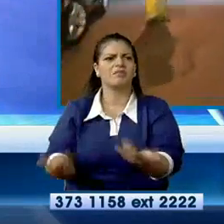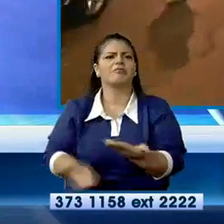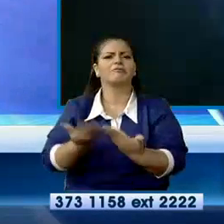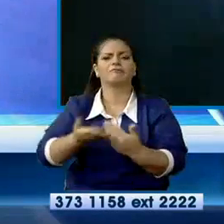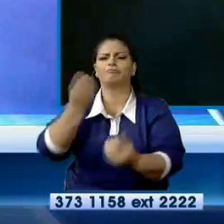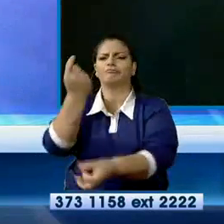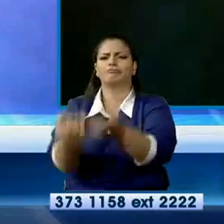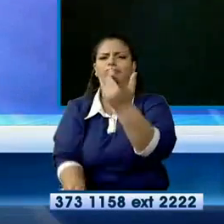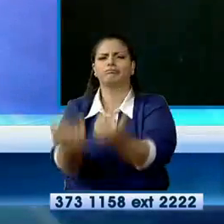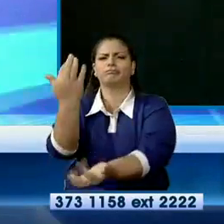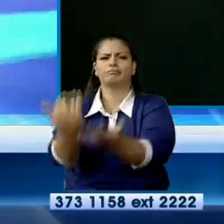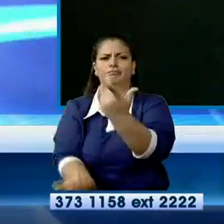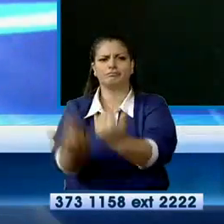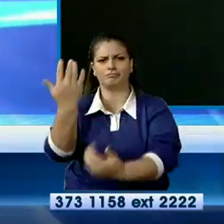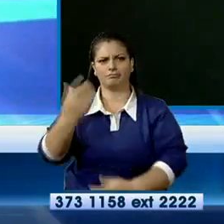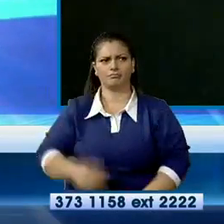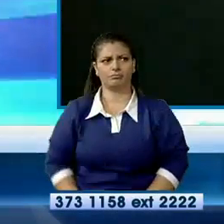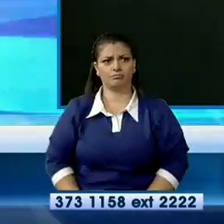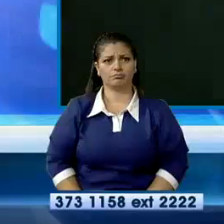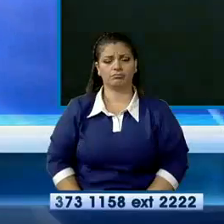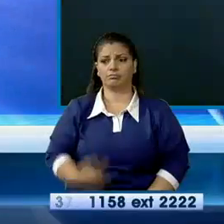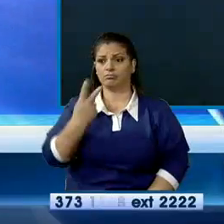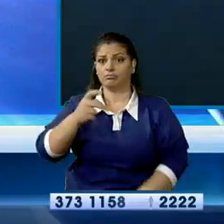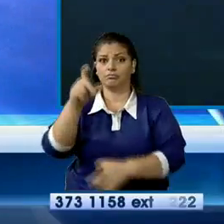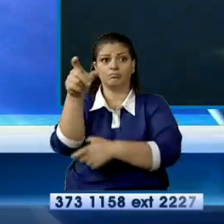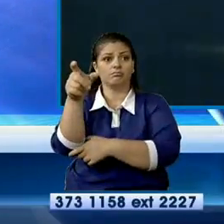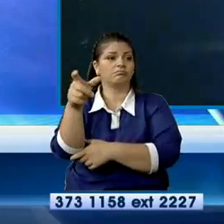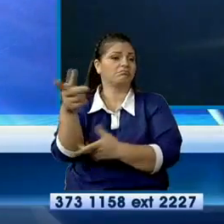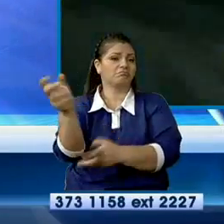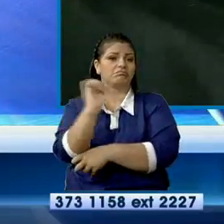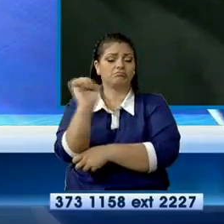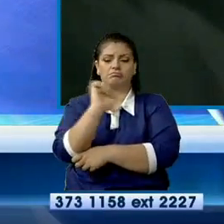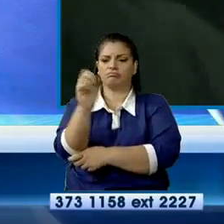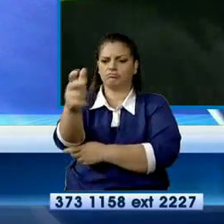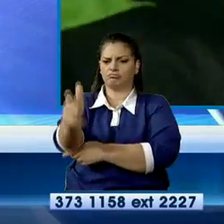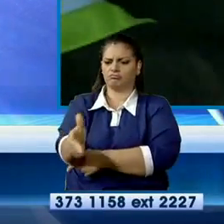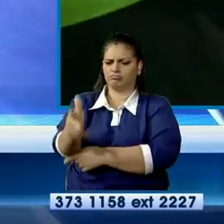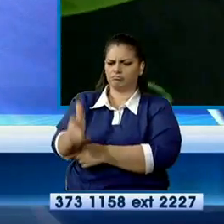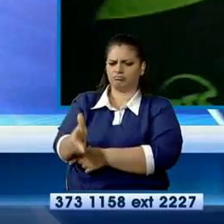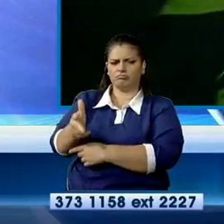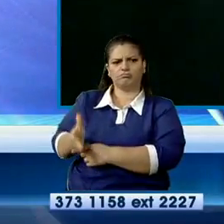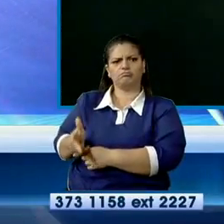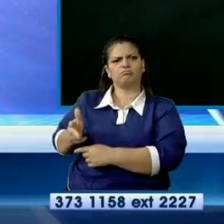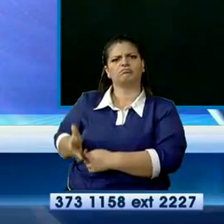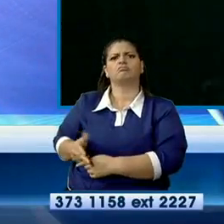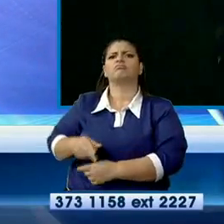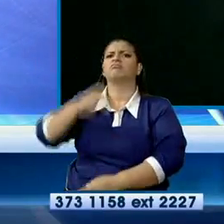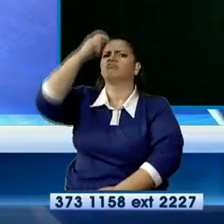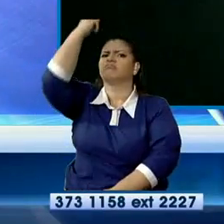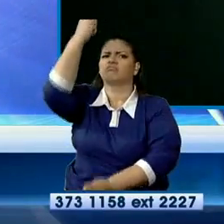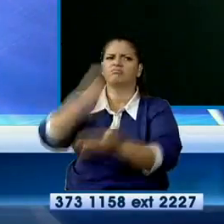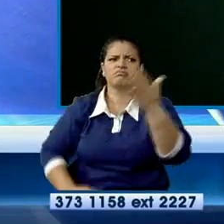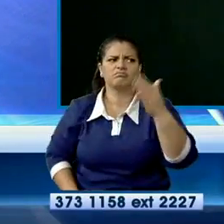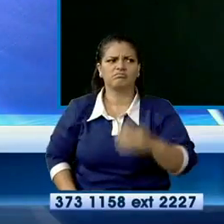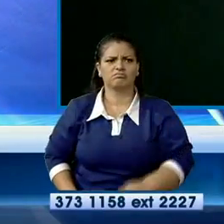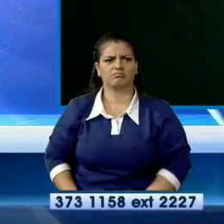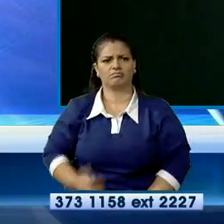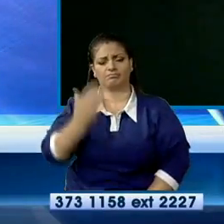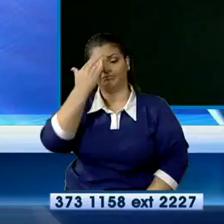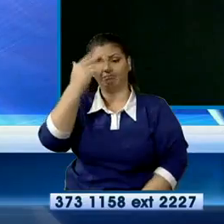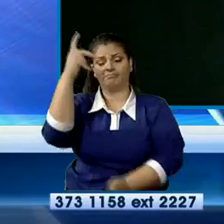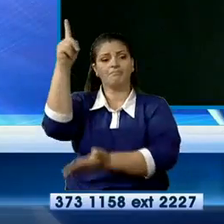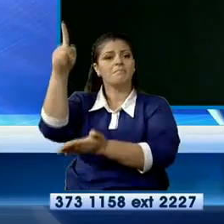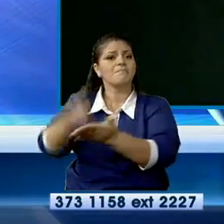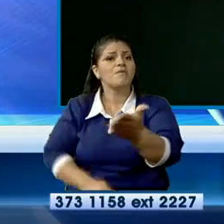ser multados. Como en todas partes del mundo, estacionarse delante de los hidrantes es prohibido y es una multa